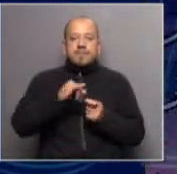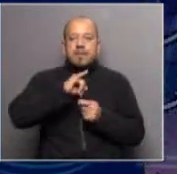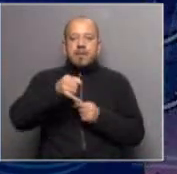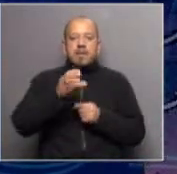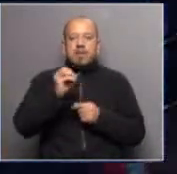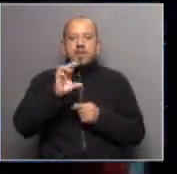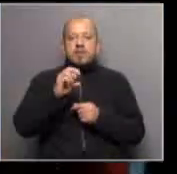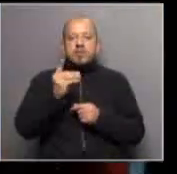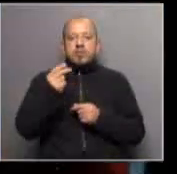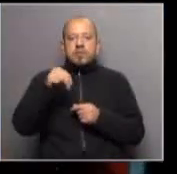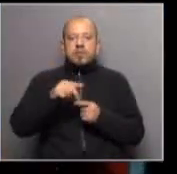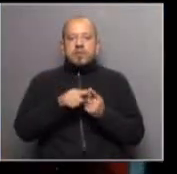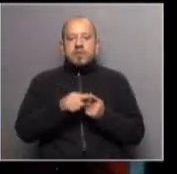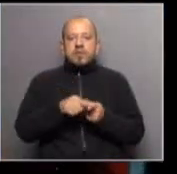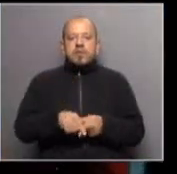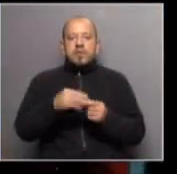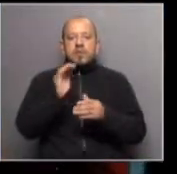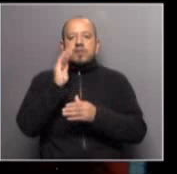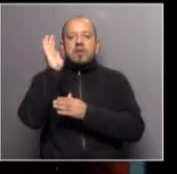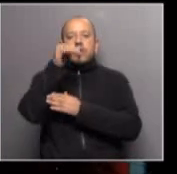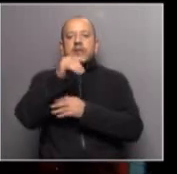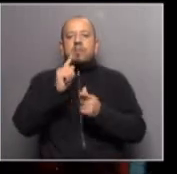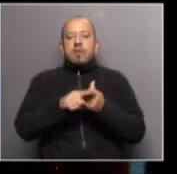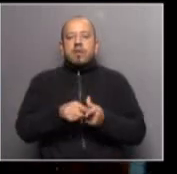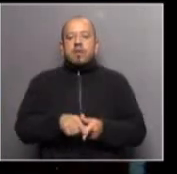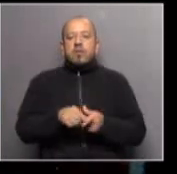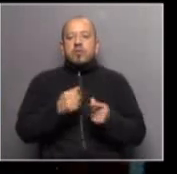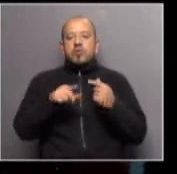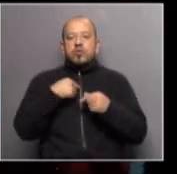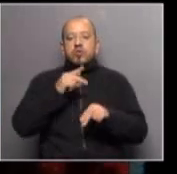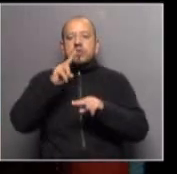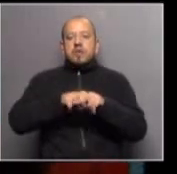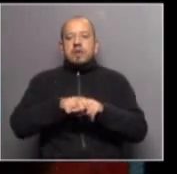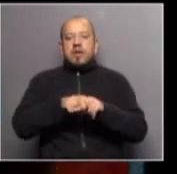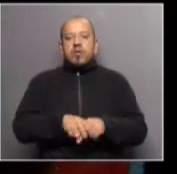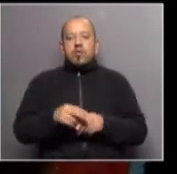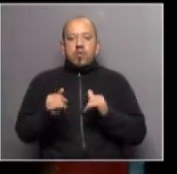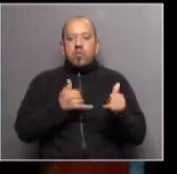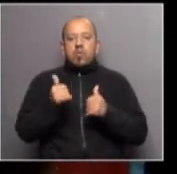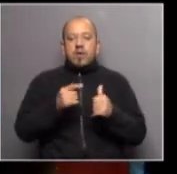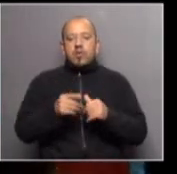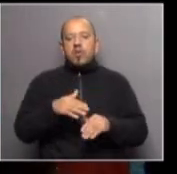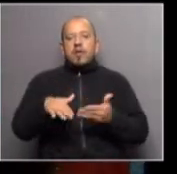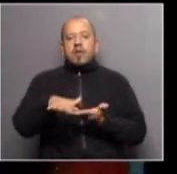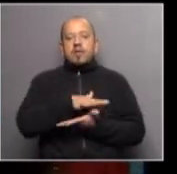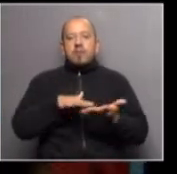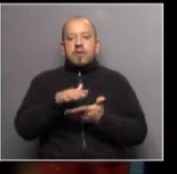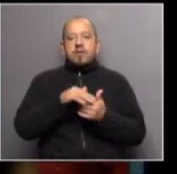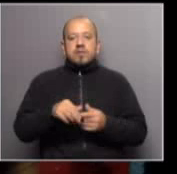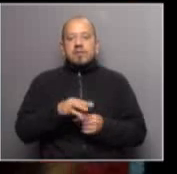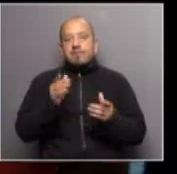flotando. Exacto, sobre la mano del resto y en las alturas estás tan sola y yo sentado jugando con la pelota en la plaza, no pasa nada y no entra